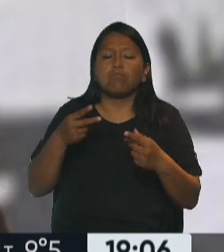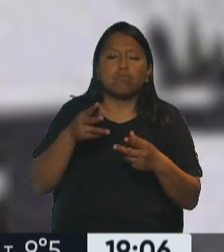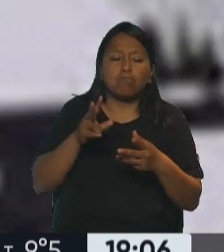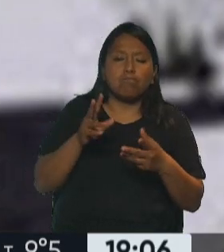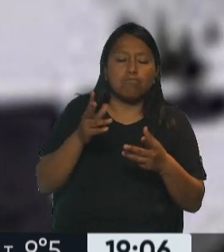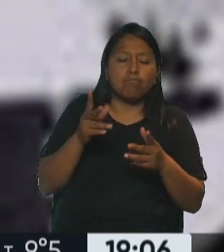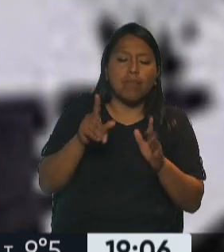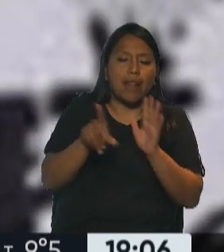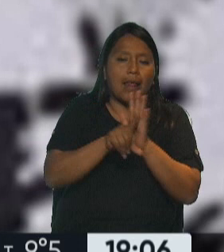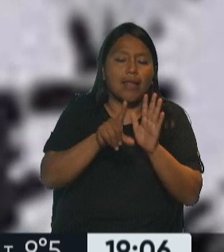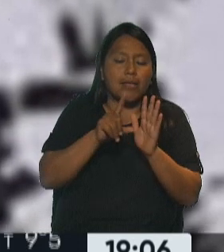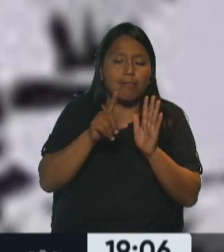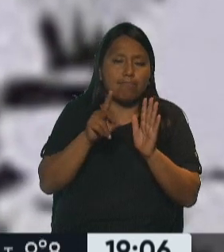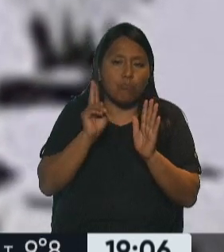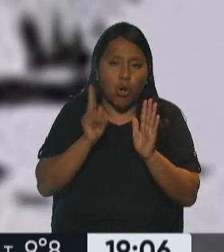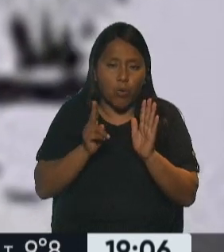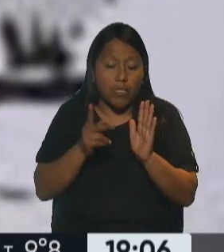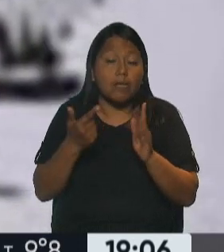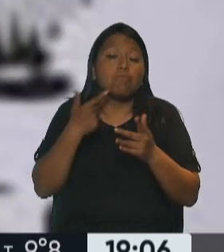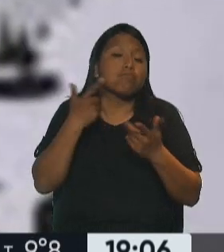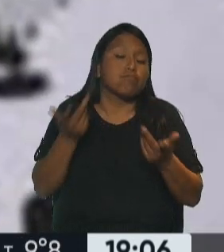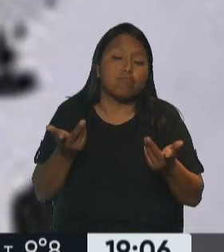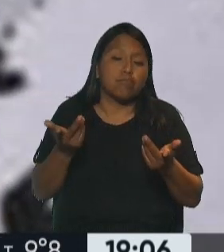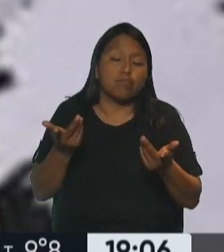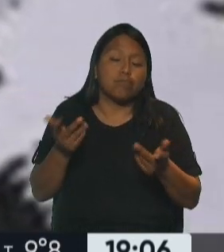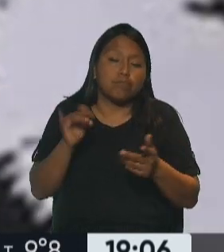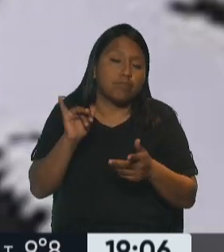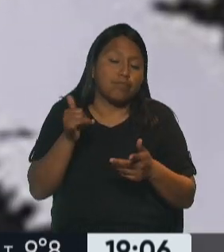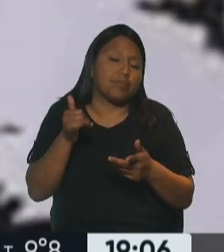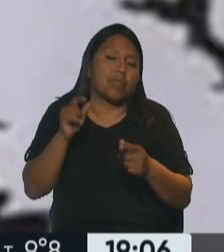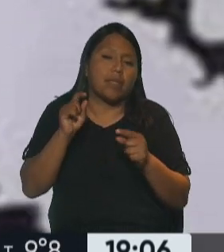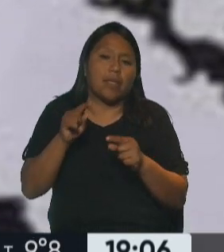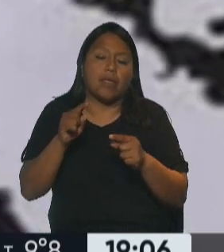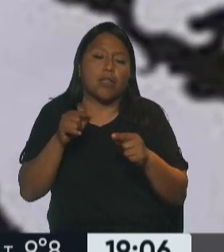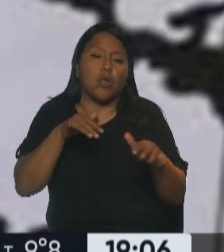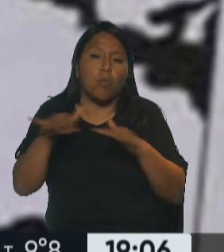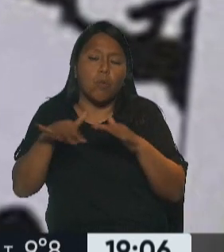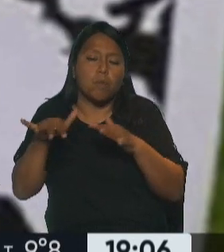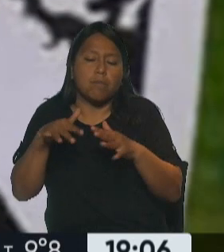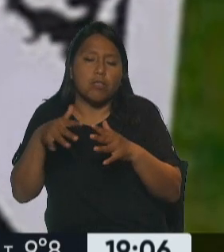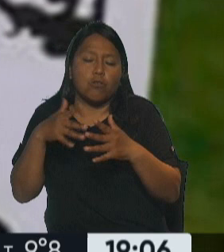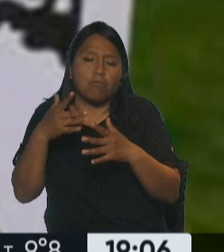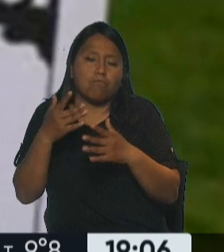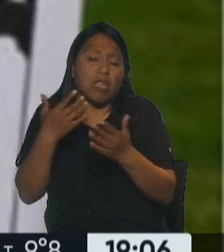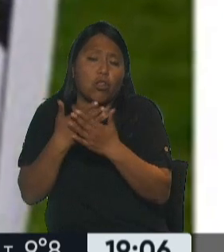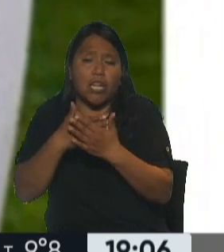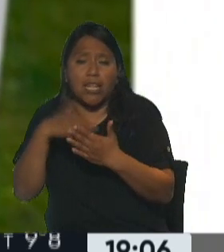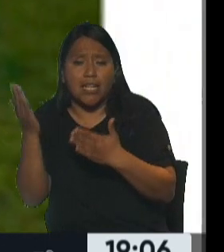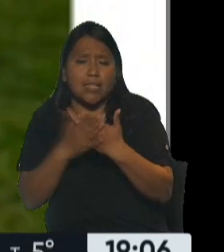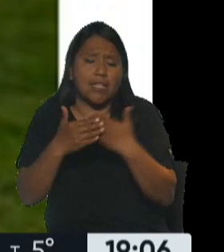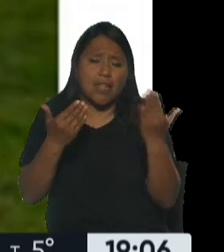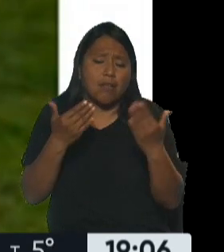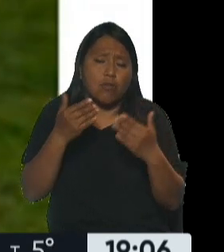prohibidas por la ley, sí, claramente, tienen raíz en los movimientos extremos, tanto de la izquierda, de la